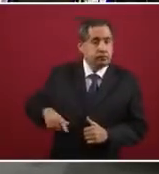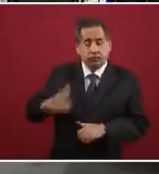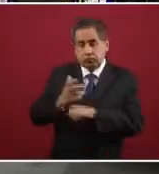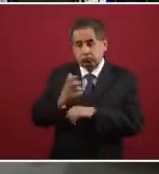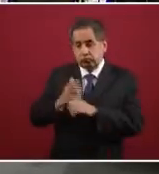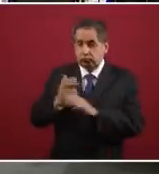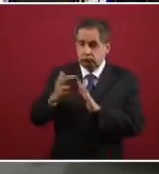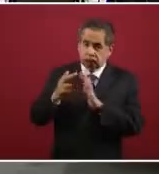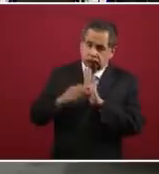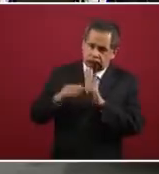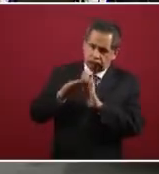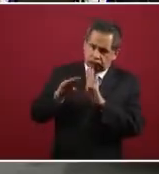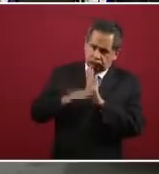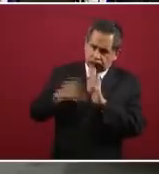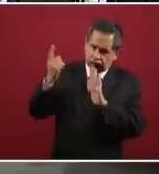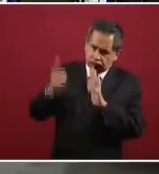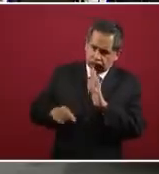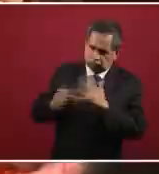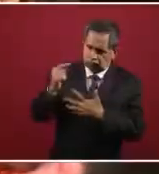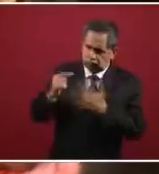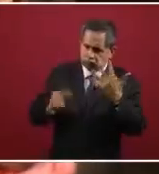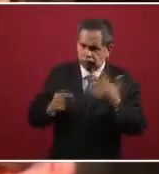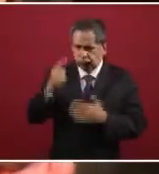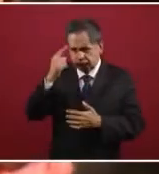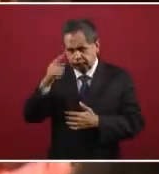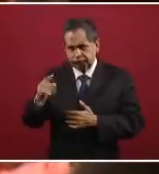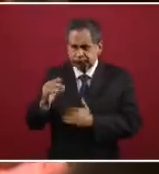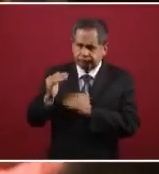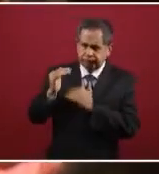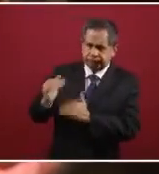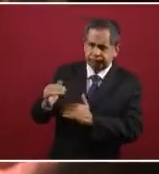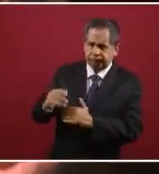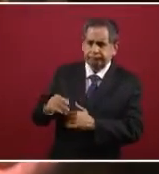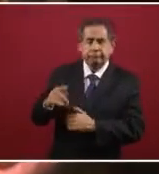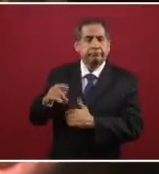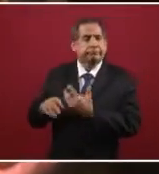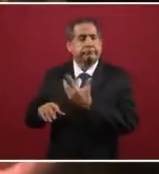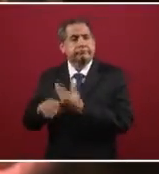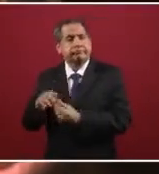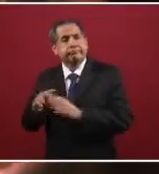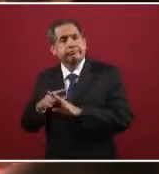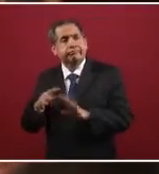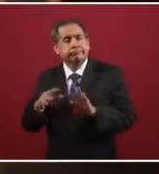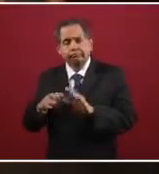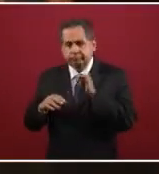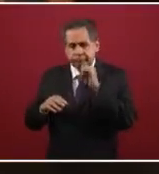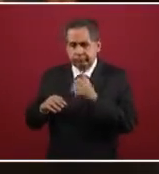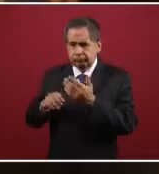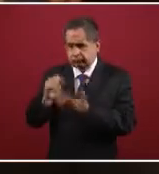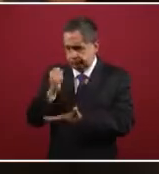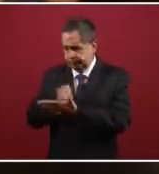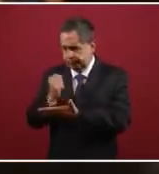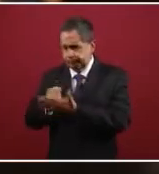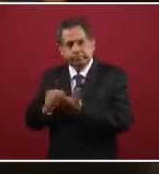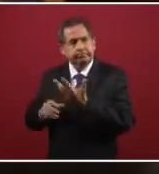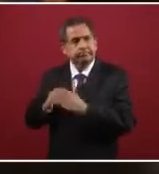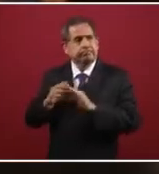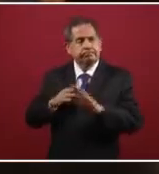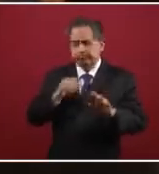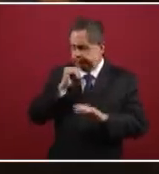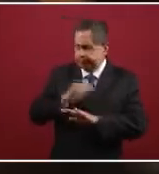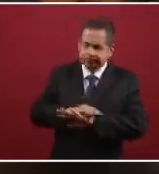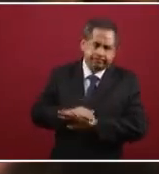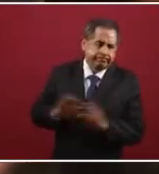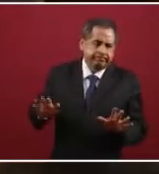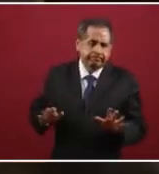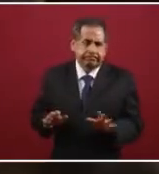que están destinadas a restringir o limitar la migración legal en los Estados Unidos. Esto no afecta no solamente